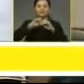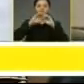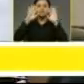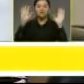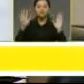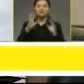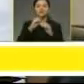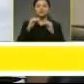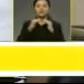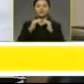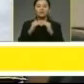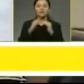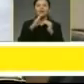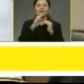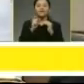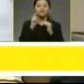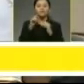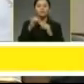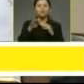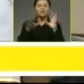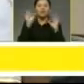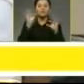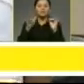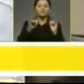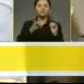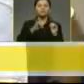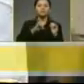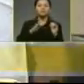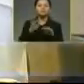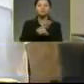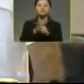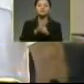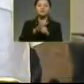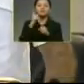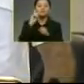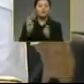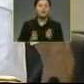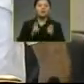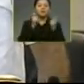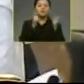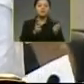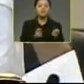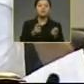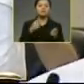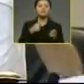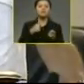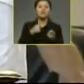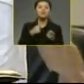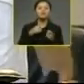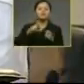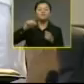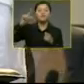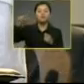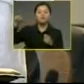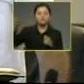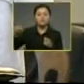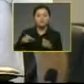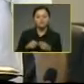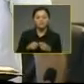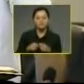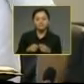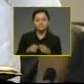de condiciones es un elemento suficiente para la asignación de las frecuencias. Por